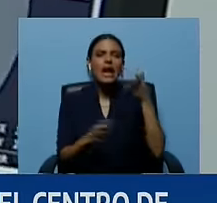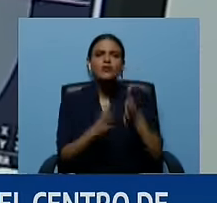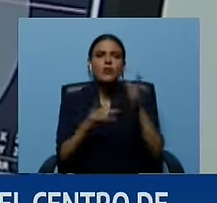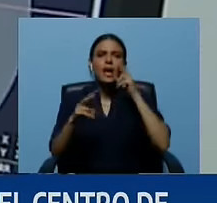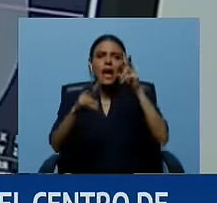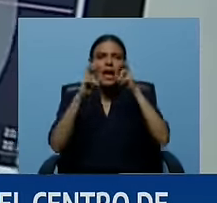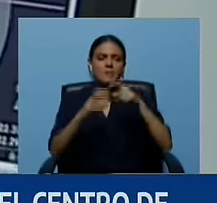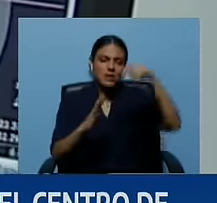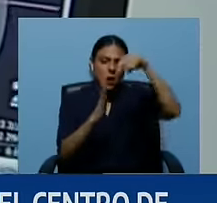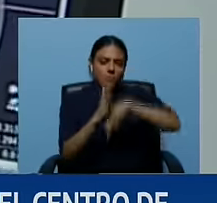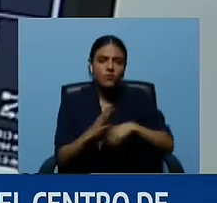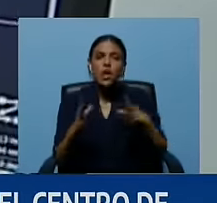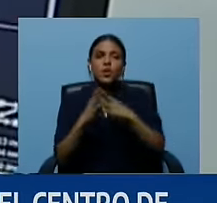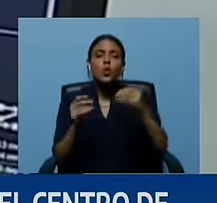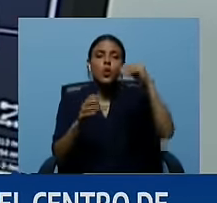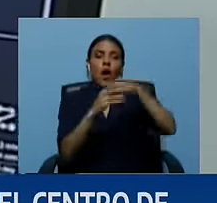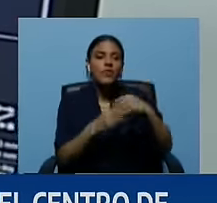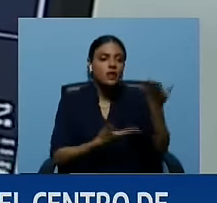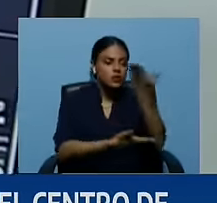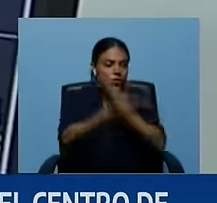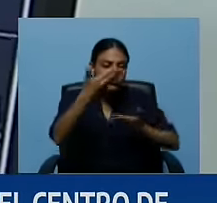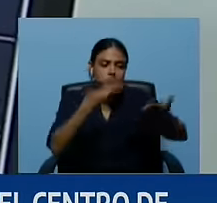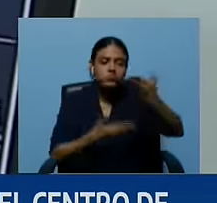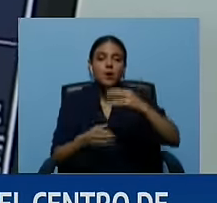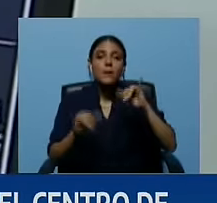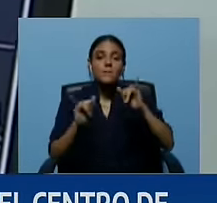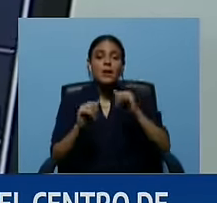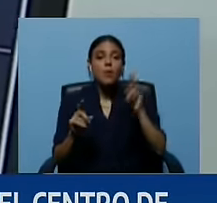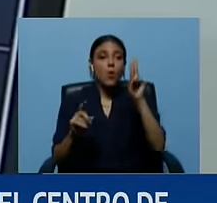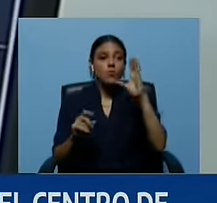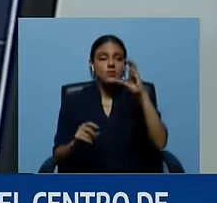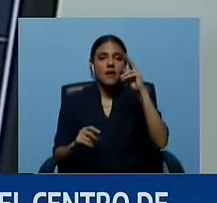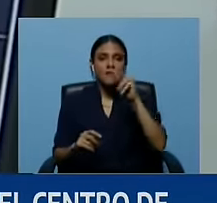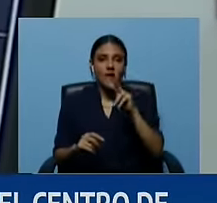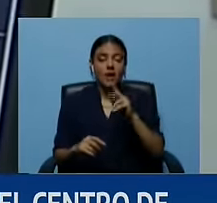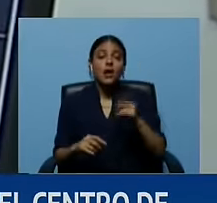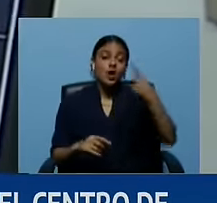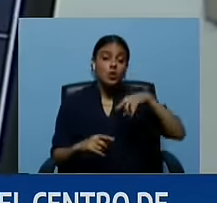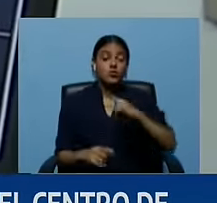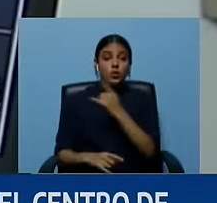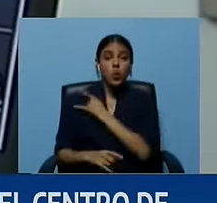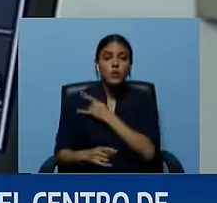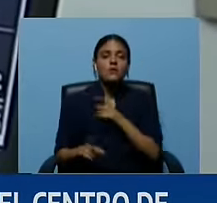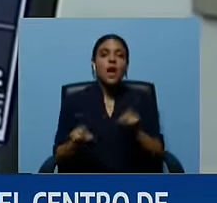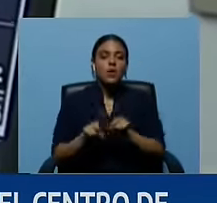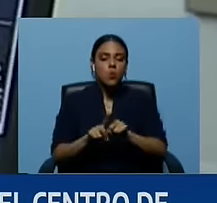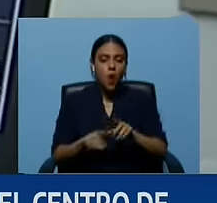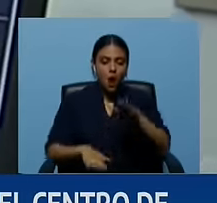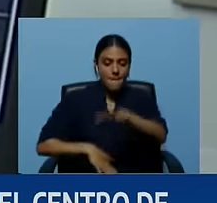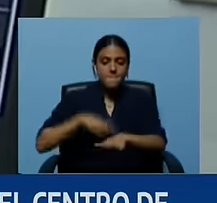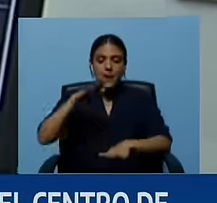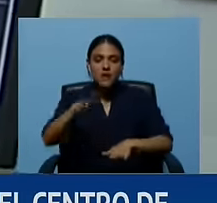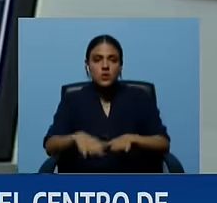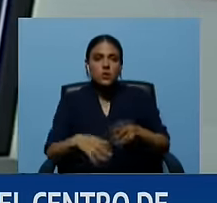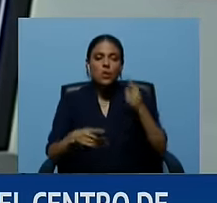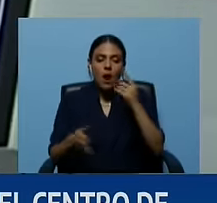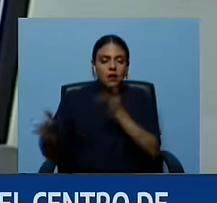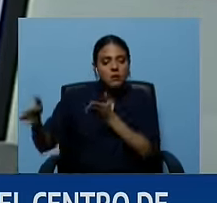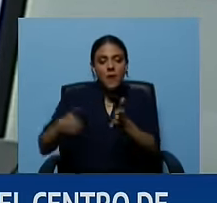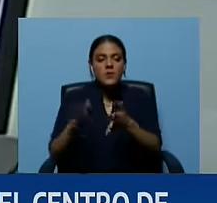tiene planteadas nuestra universidad, pues la institución va a dar un paso importante en la dirección de